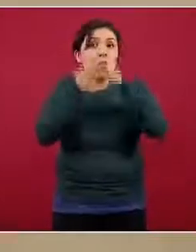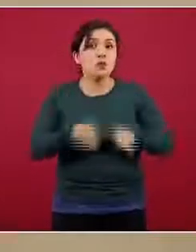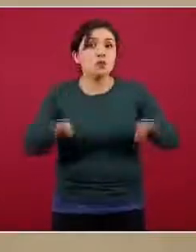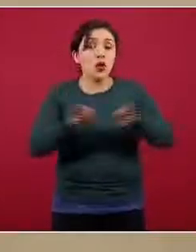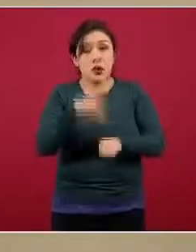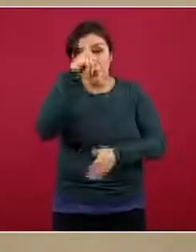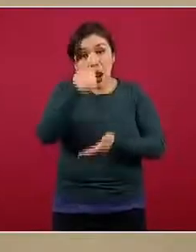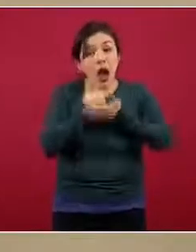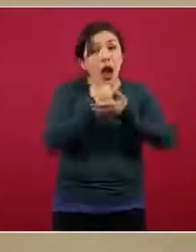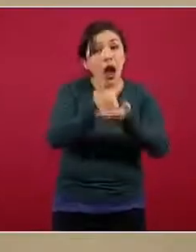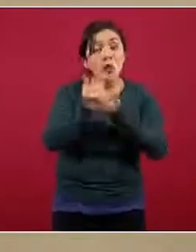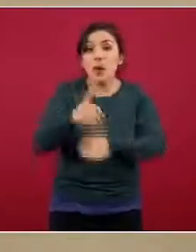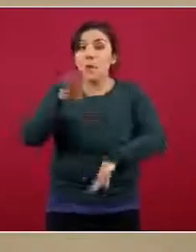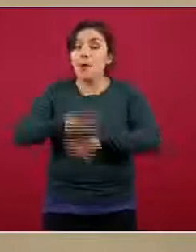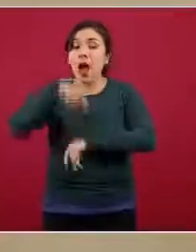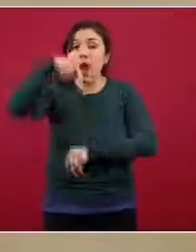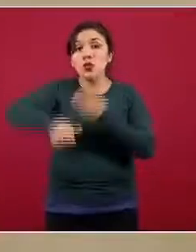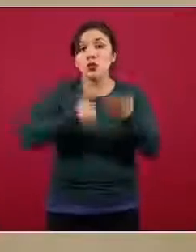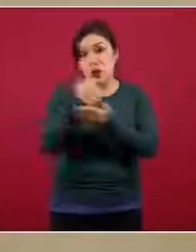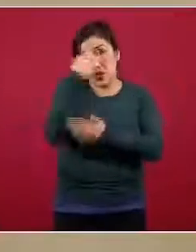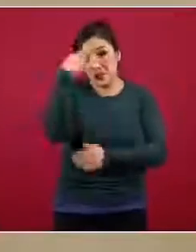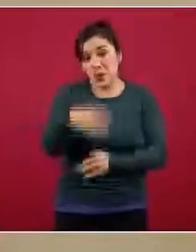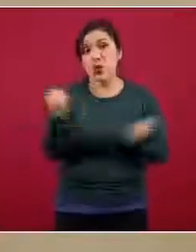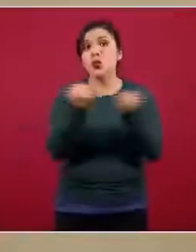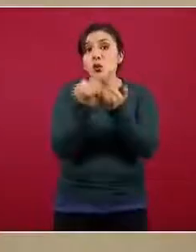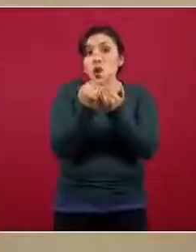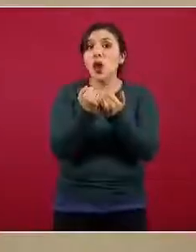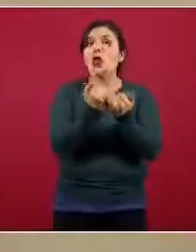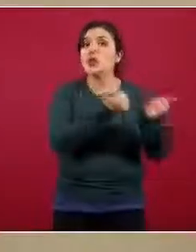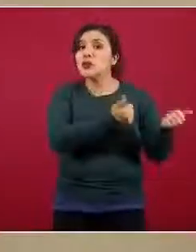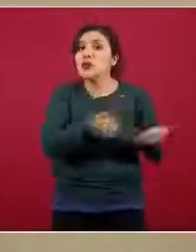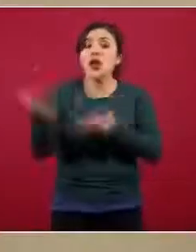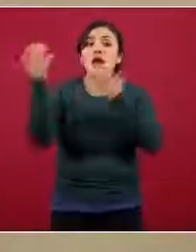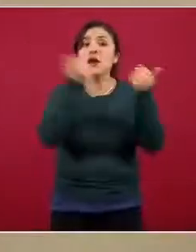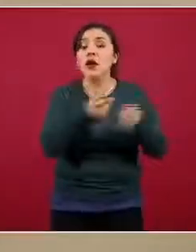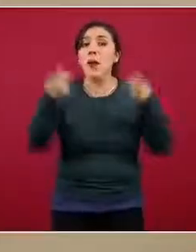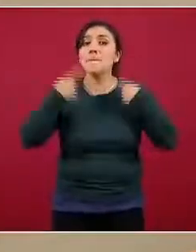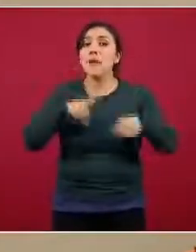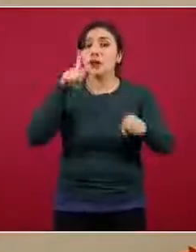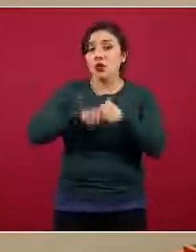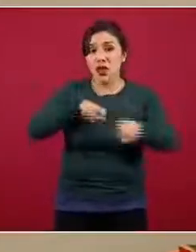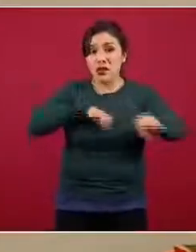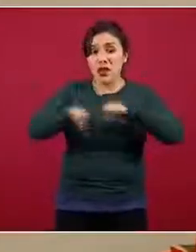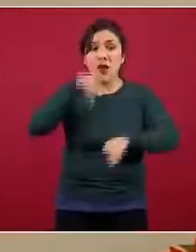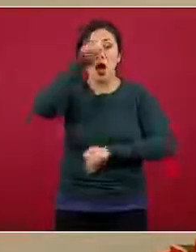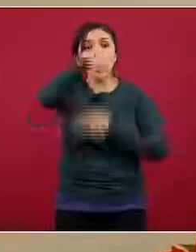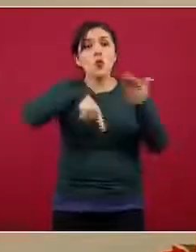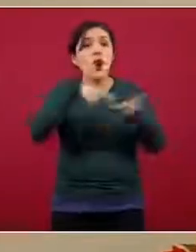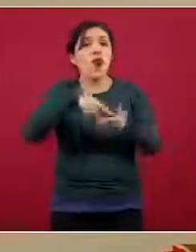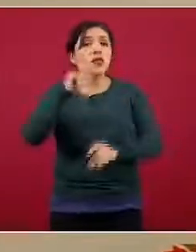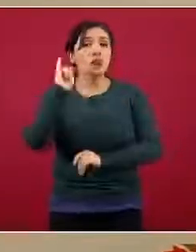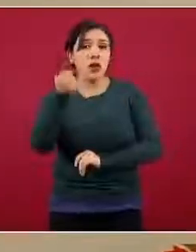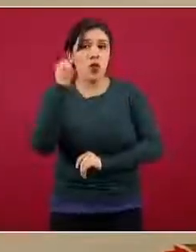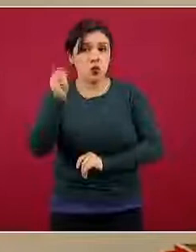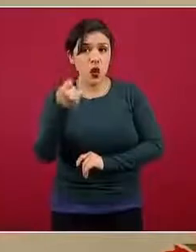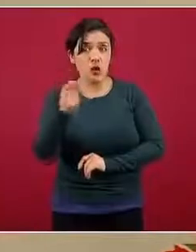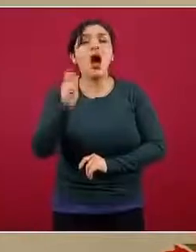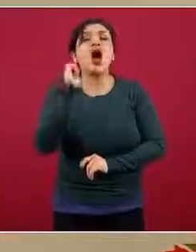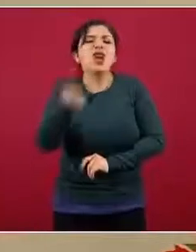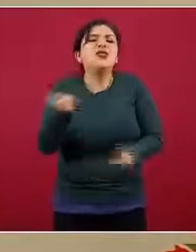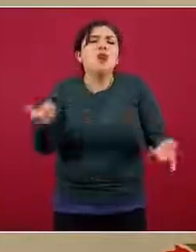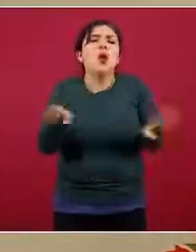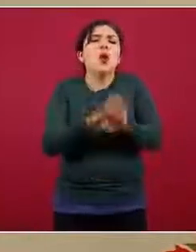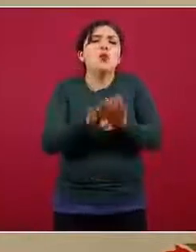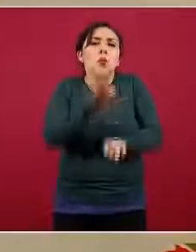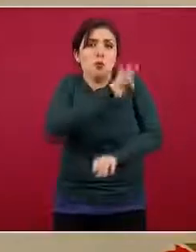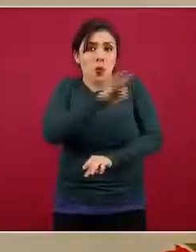está ayudando mucho a la Ciudad de México. También sé que están trasladando personal de salud a Tijuana y lo que hicieron fue el